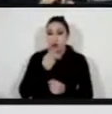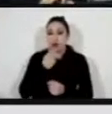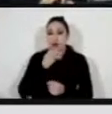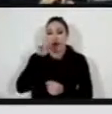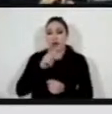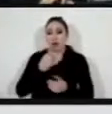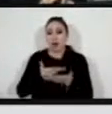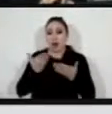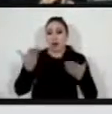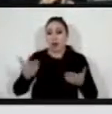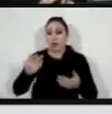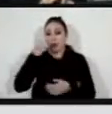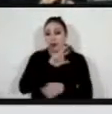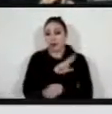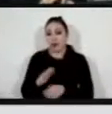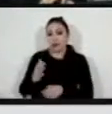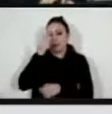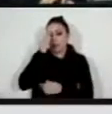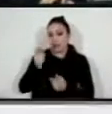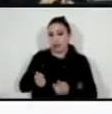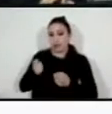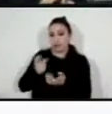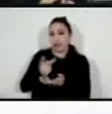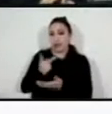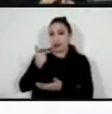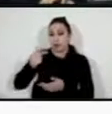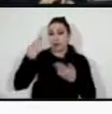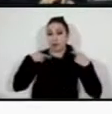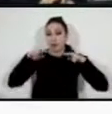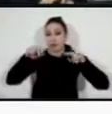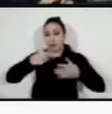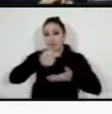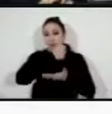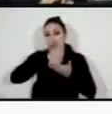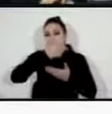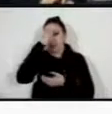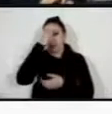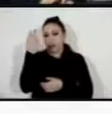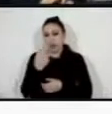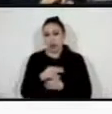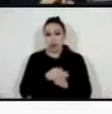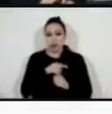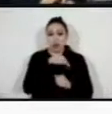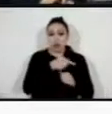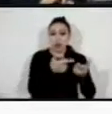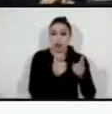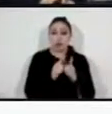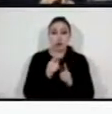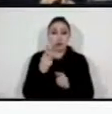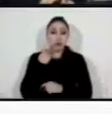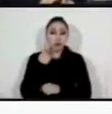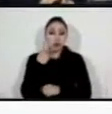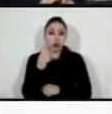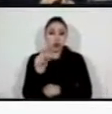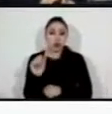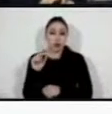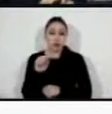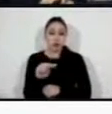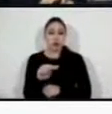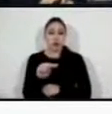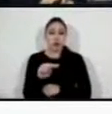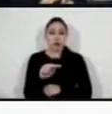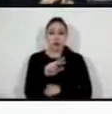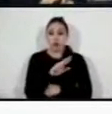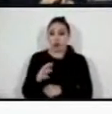beneficio colectivo y prestigio de nuestra ciudad. Para el Grupo Parlamentario del Partido Acción Nacional, el reconocer el valor